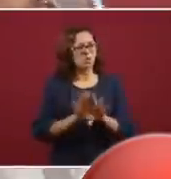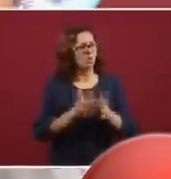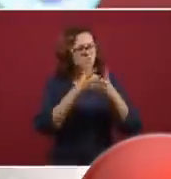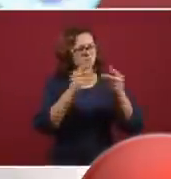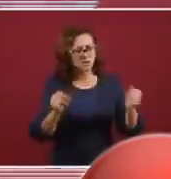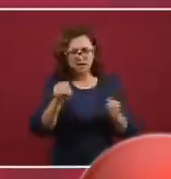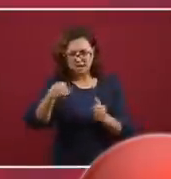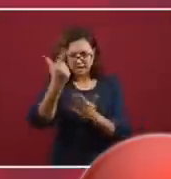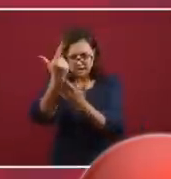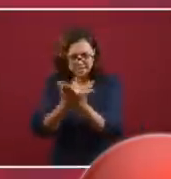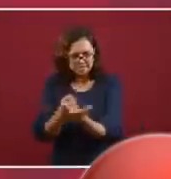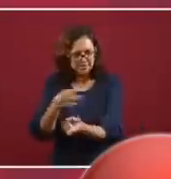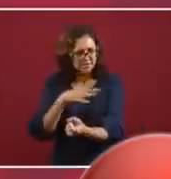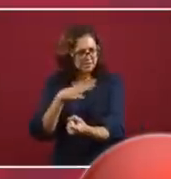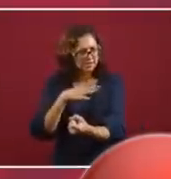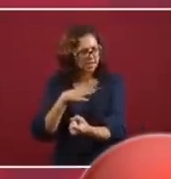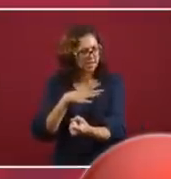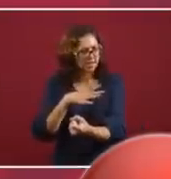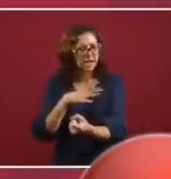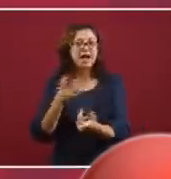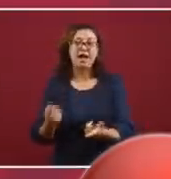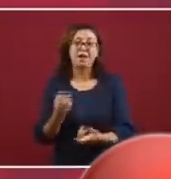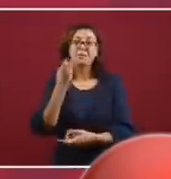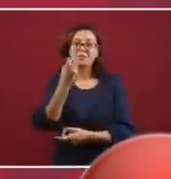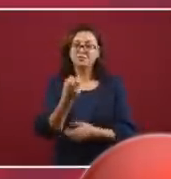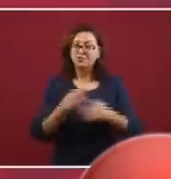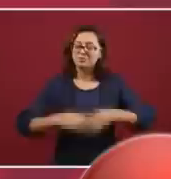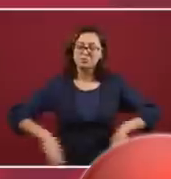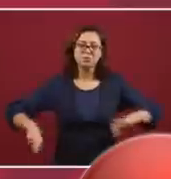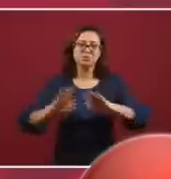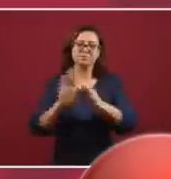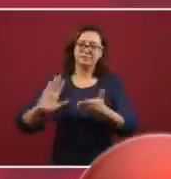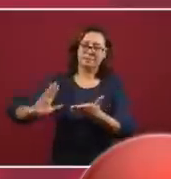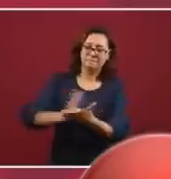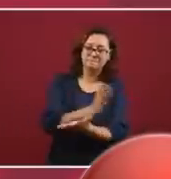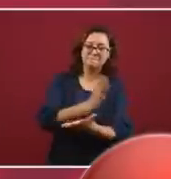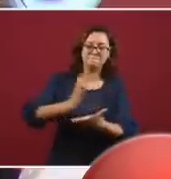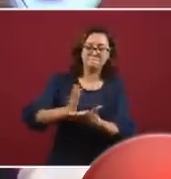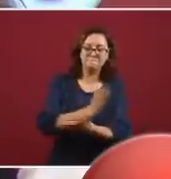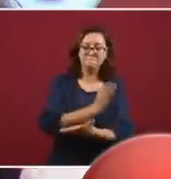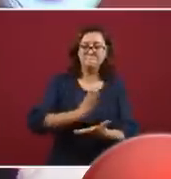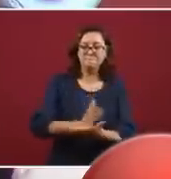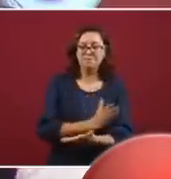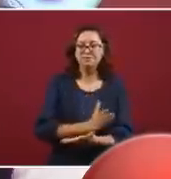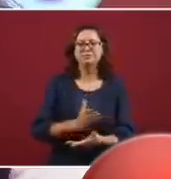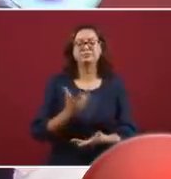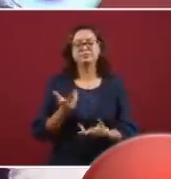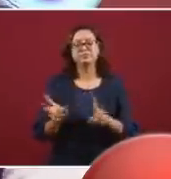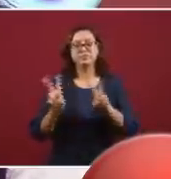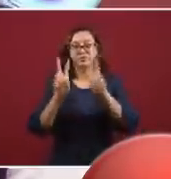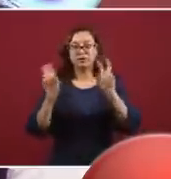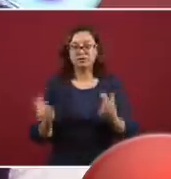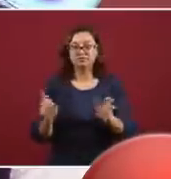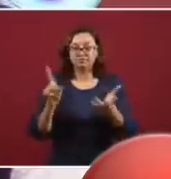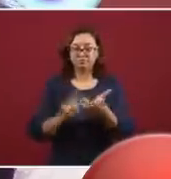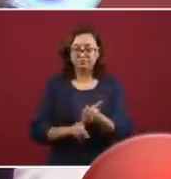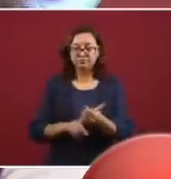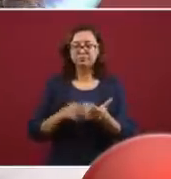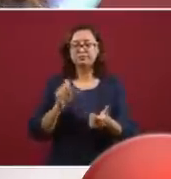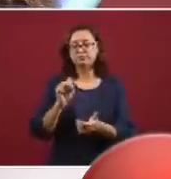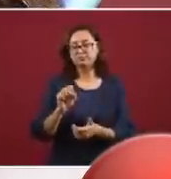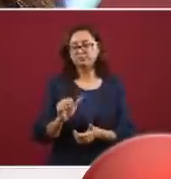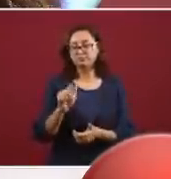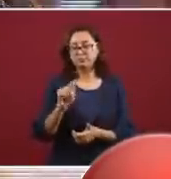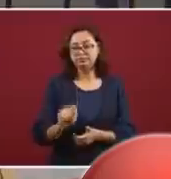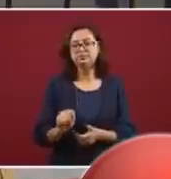deber de ejecutarlos. Por eso es fundamental también, por la seguridad jurídica interna de los funcionarios del SAT,